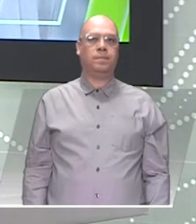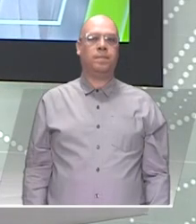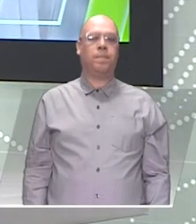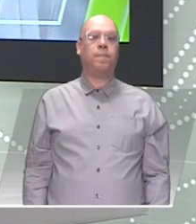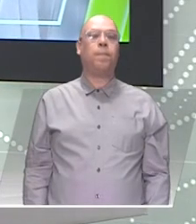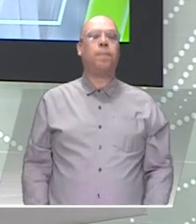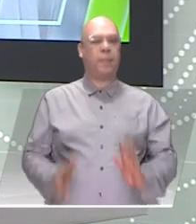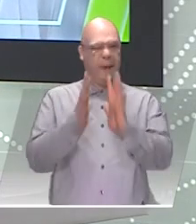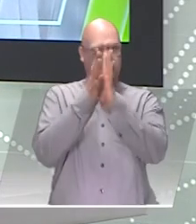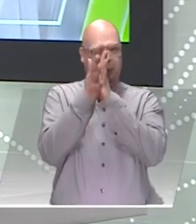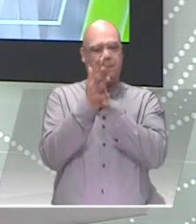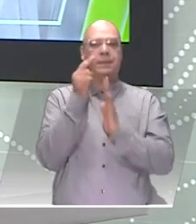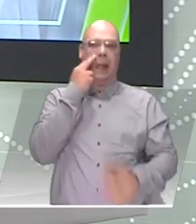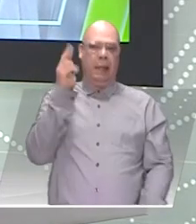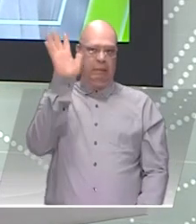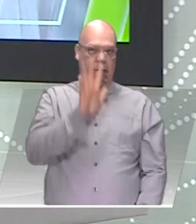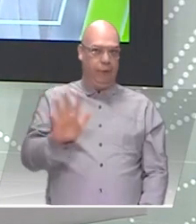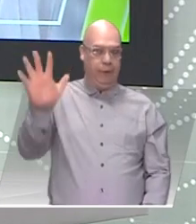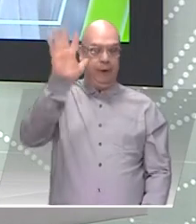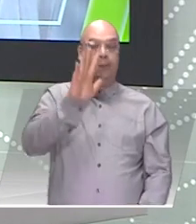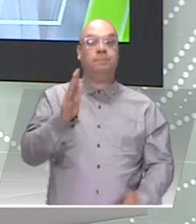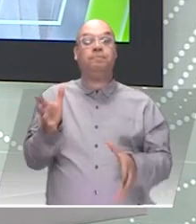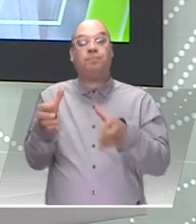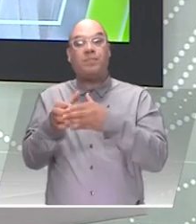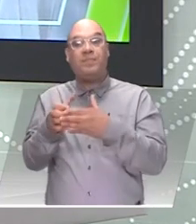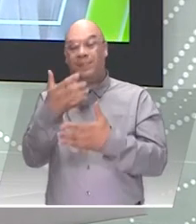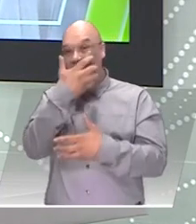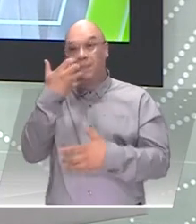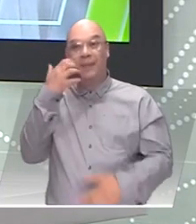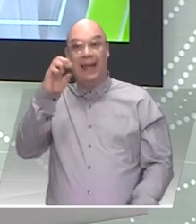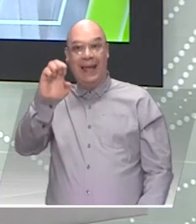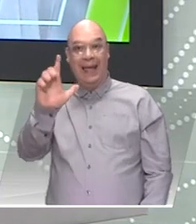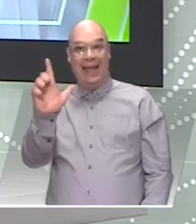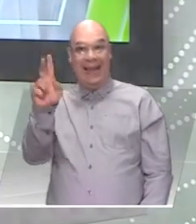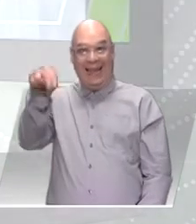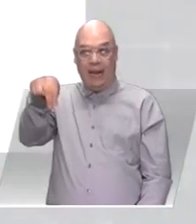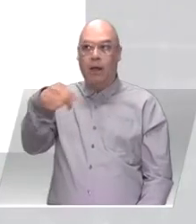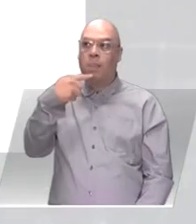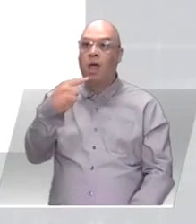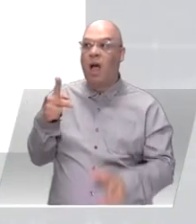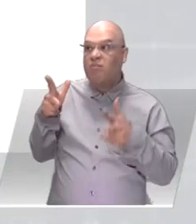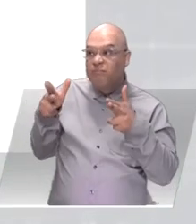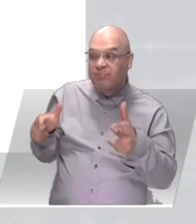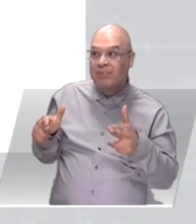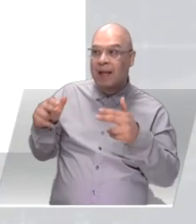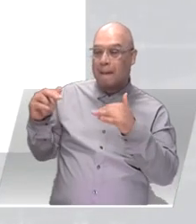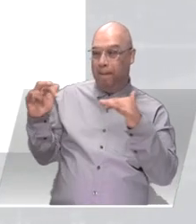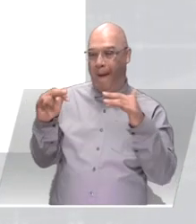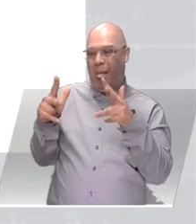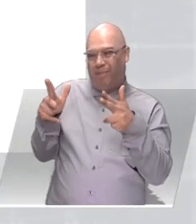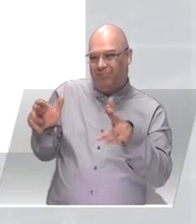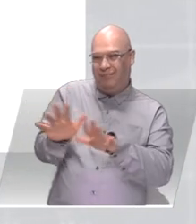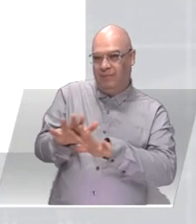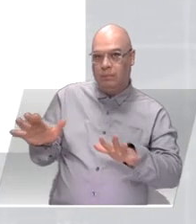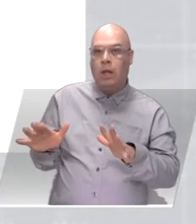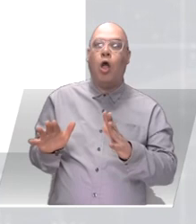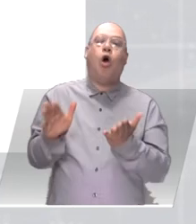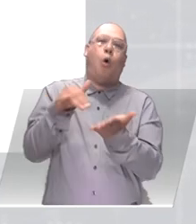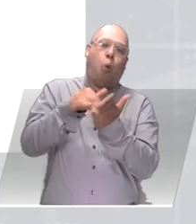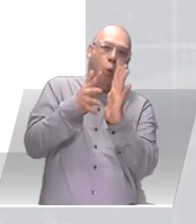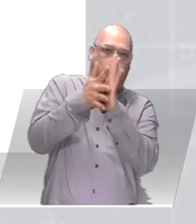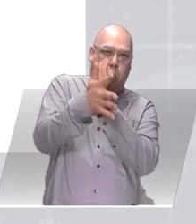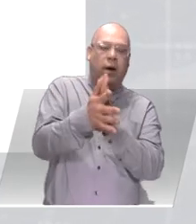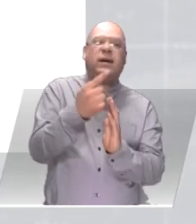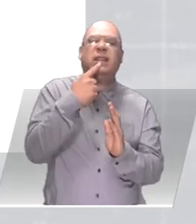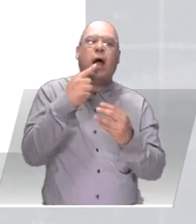En temas de interés nacional, nuevamente el ELN se pronunció sobre el cese al fuego propuesto por el presidente Petro y en su cuenta de Twitter señaló